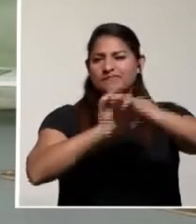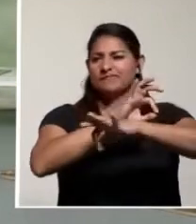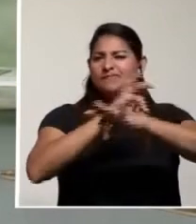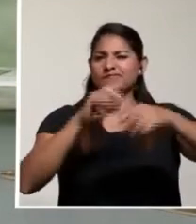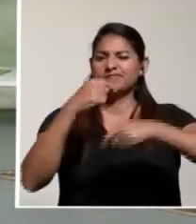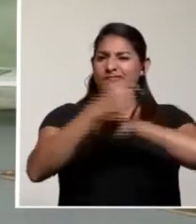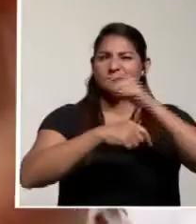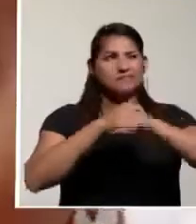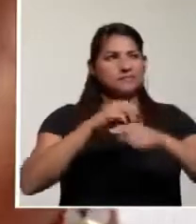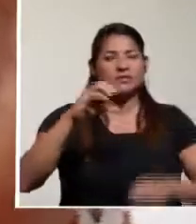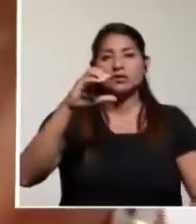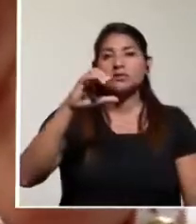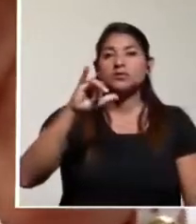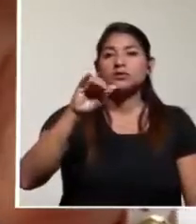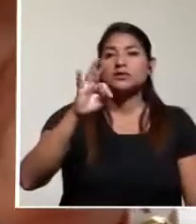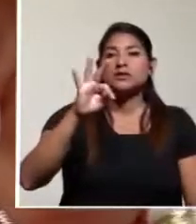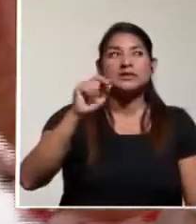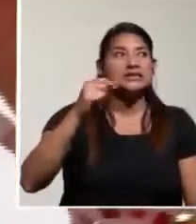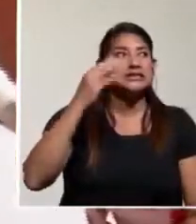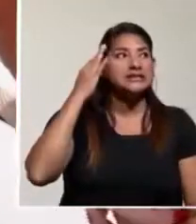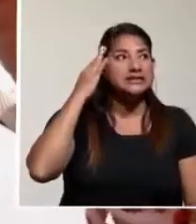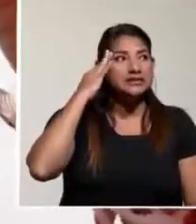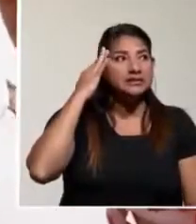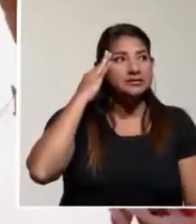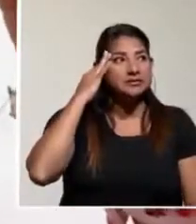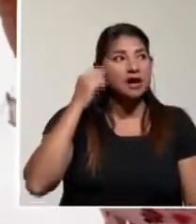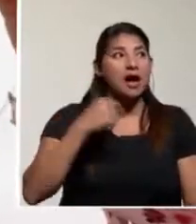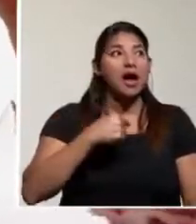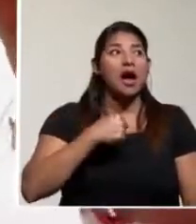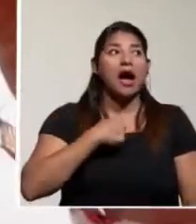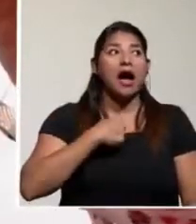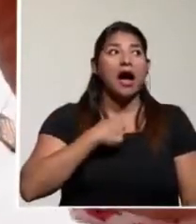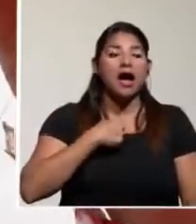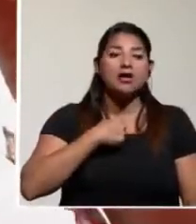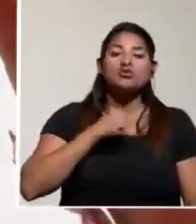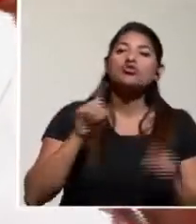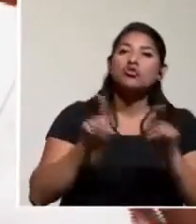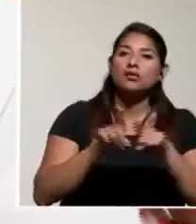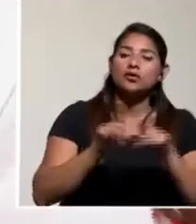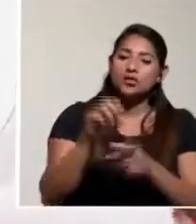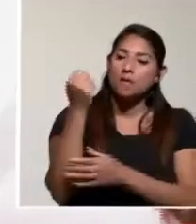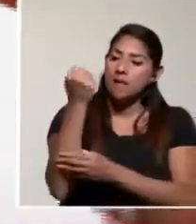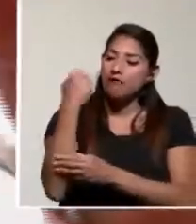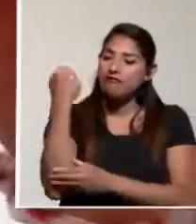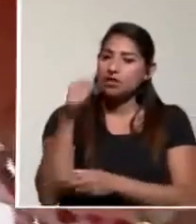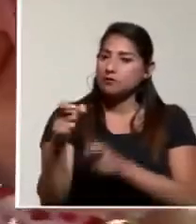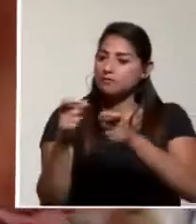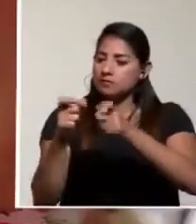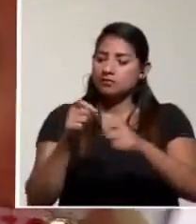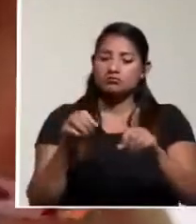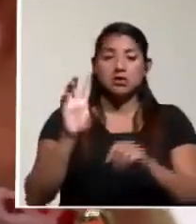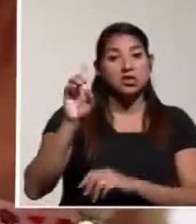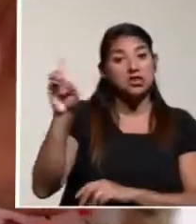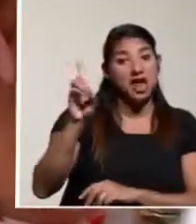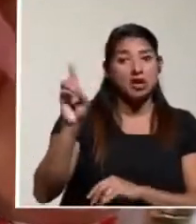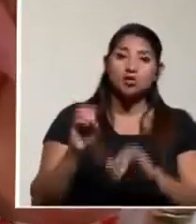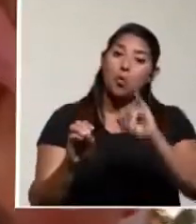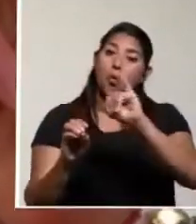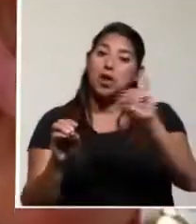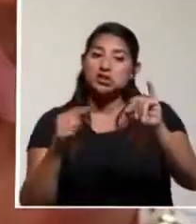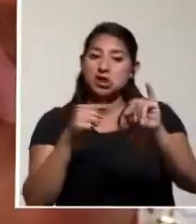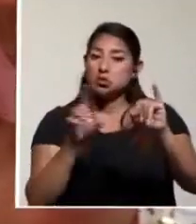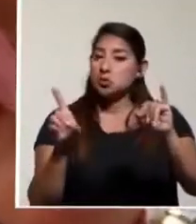es que ustedes en su casa, para poder reconocer su lado dominante, que puede ser el lado derecho o el lado